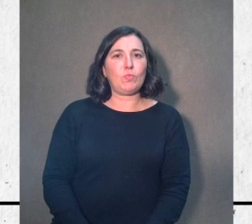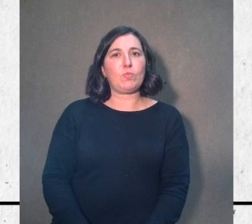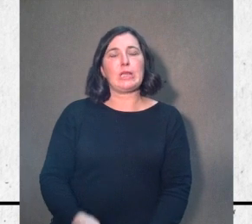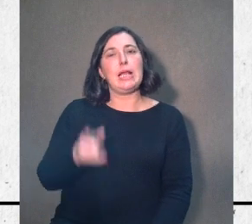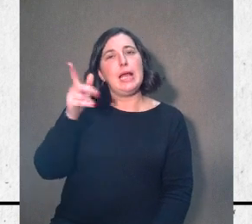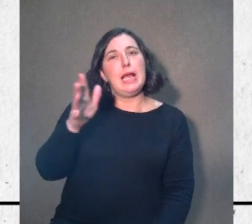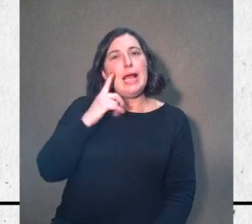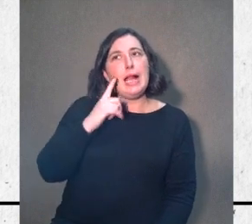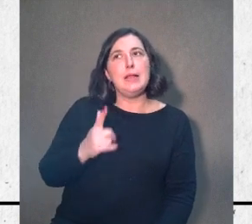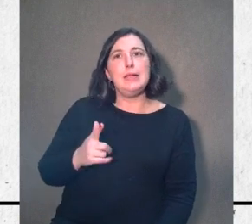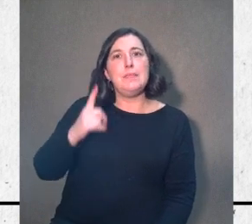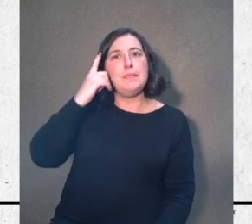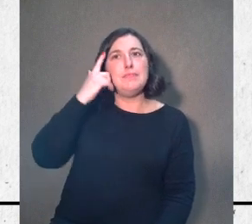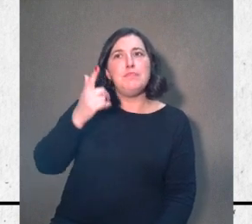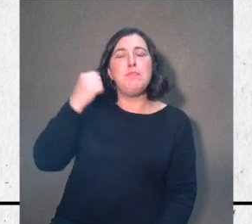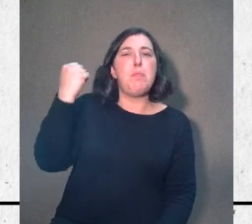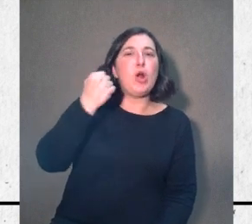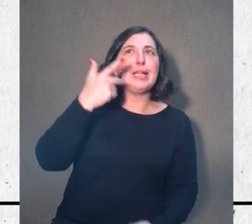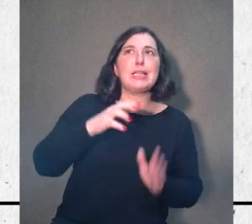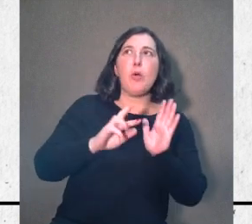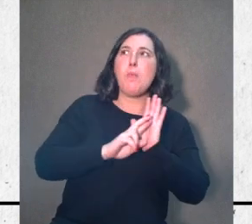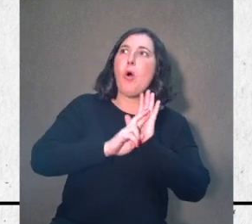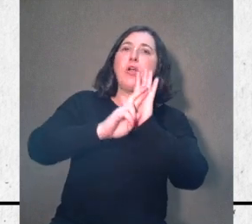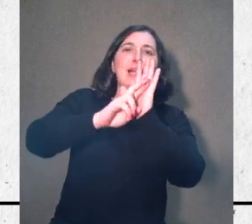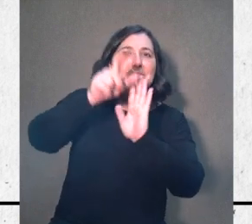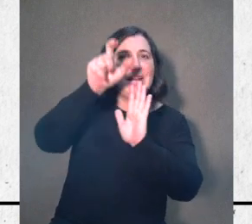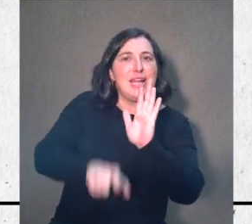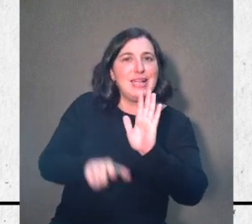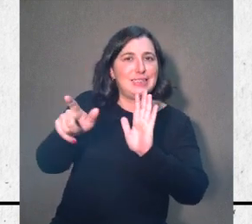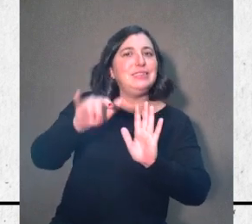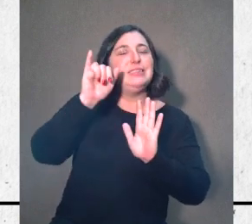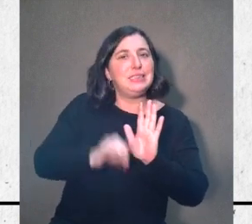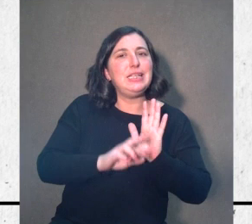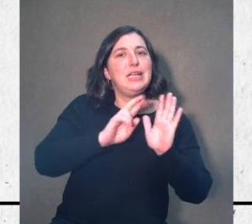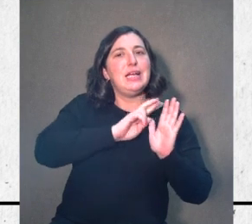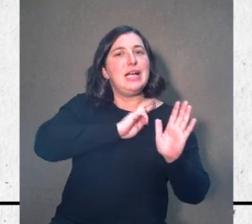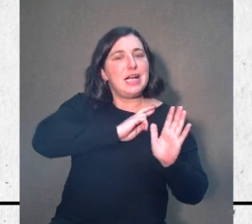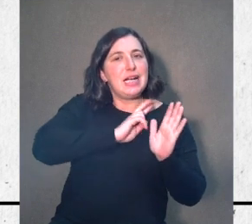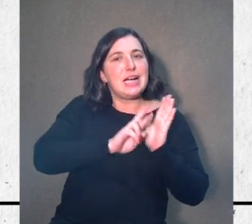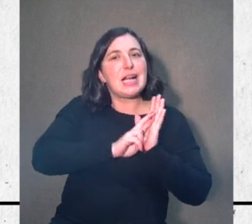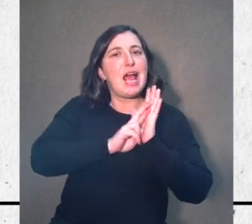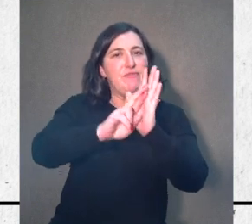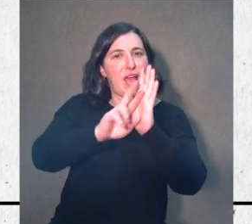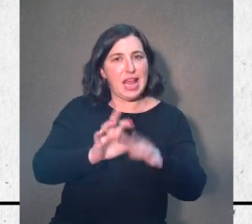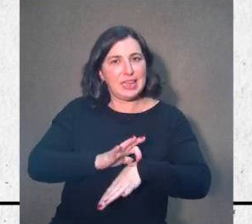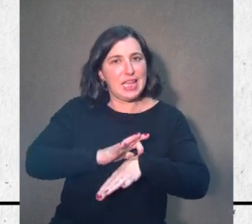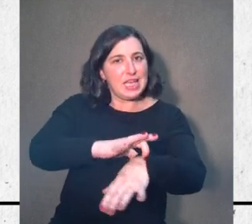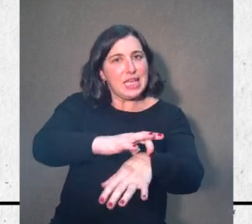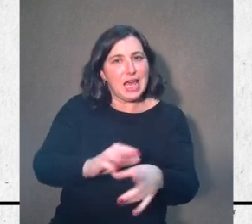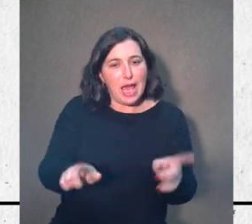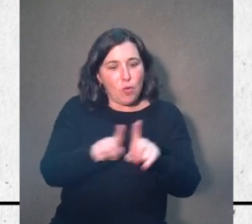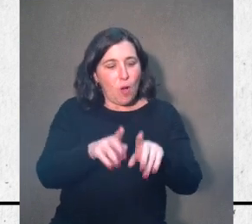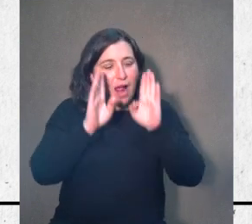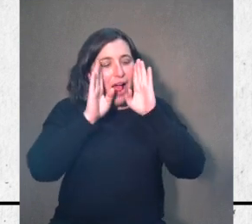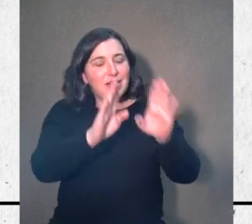¿no? Como referente. El referente, aunque sea un referente también espiritual. Porque él acompaña toda la